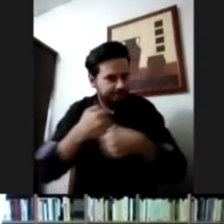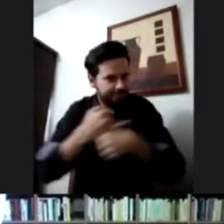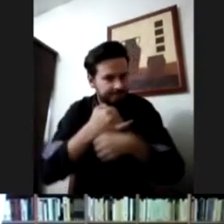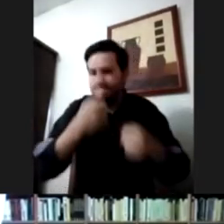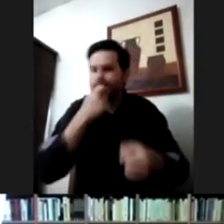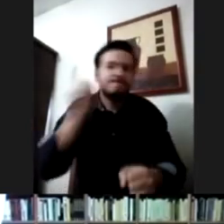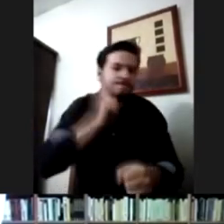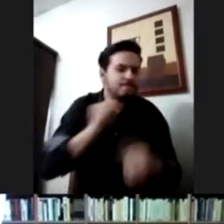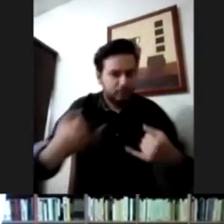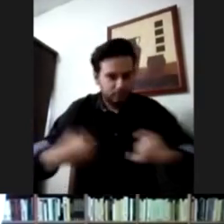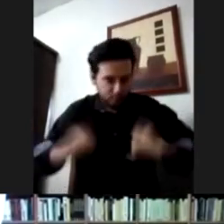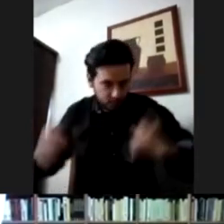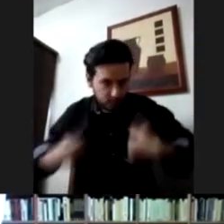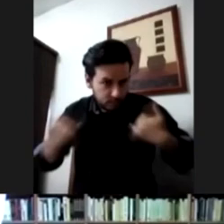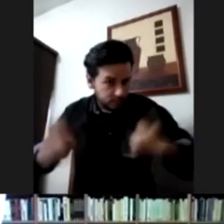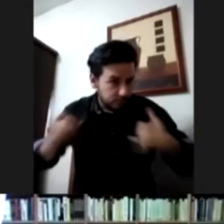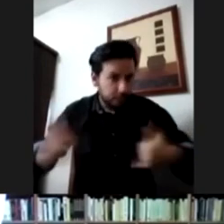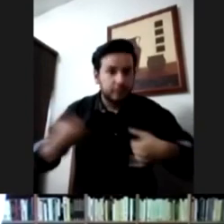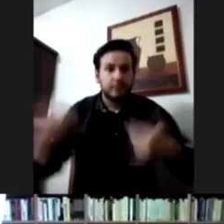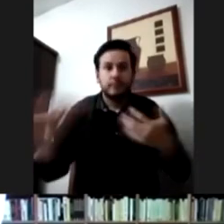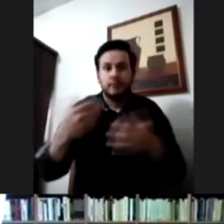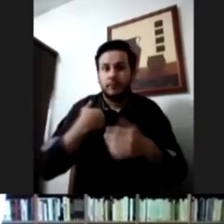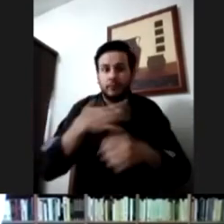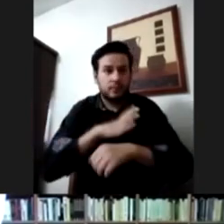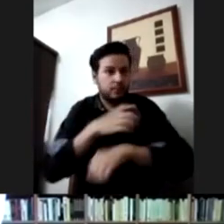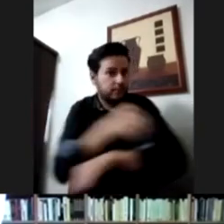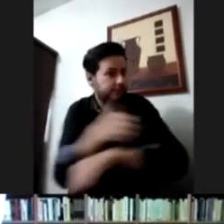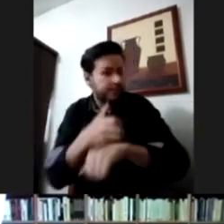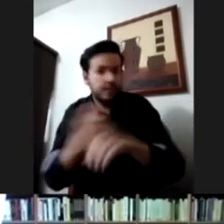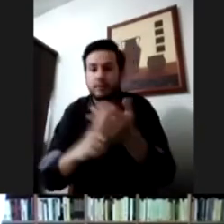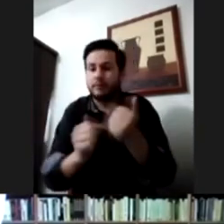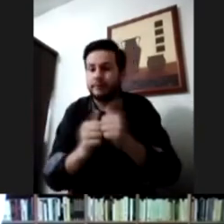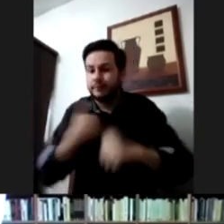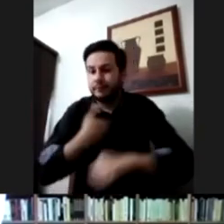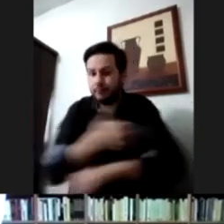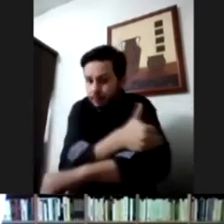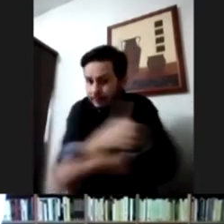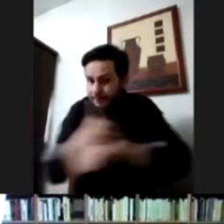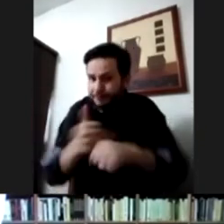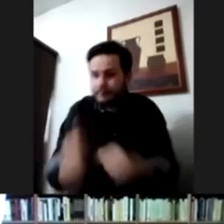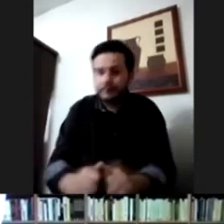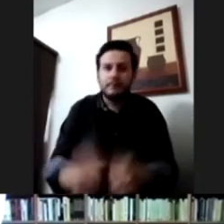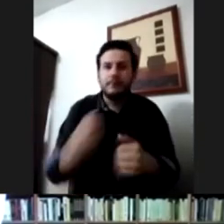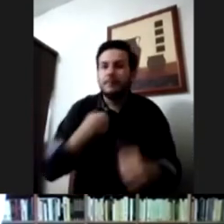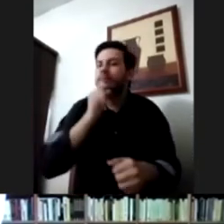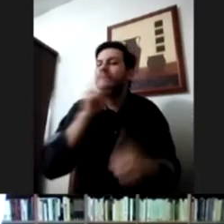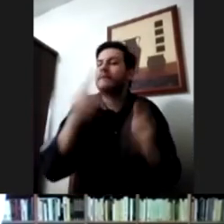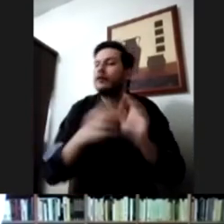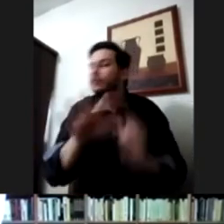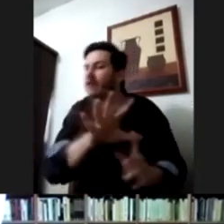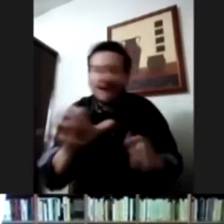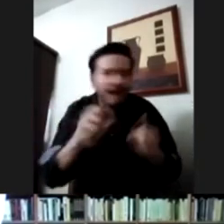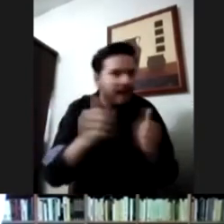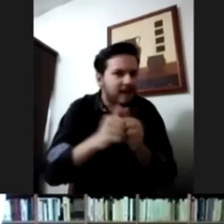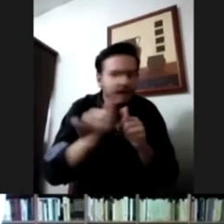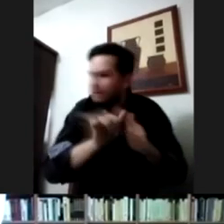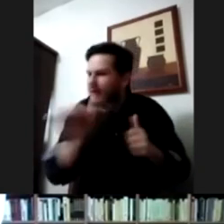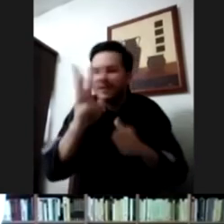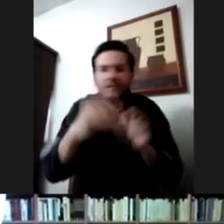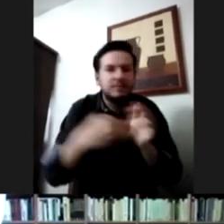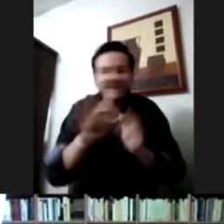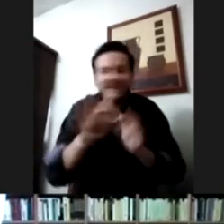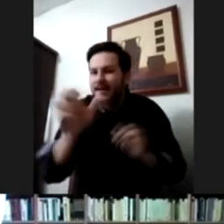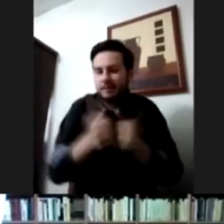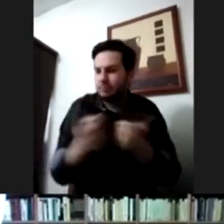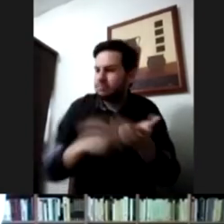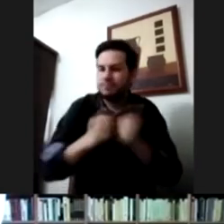niños y adolescentes que trabajan o acompañan a sus familias, pues estamos hablando de entre 2,500 y 3,500 niñas, niños y